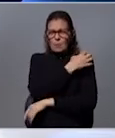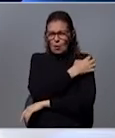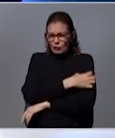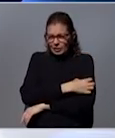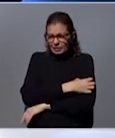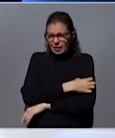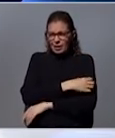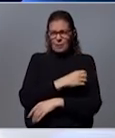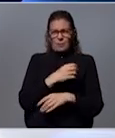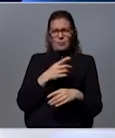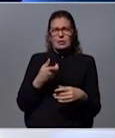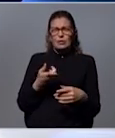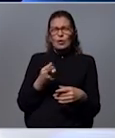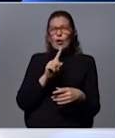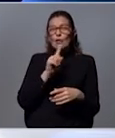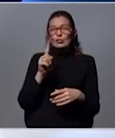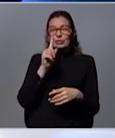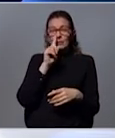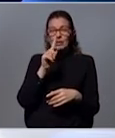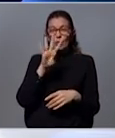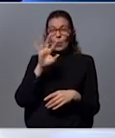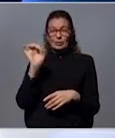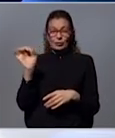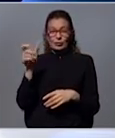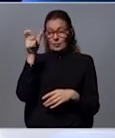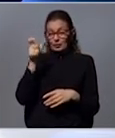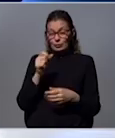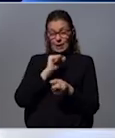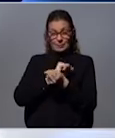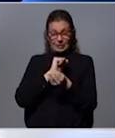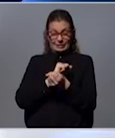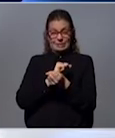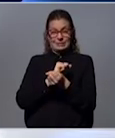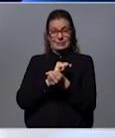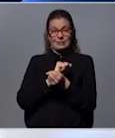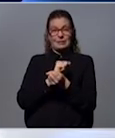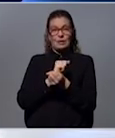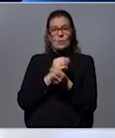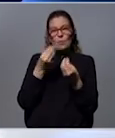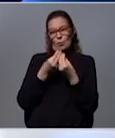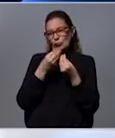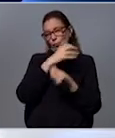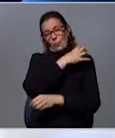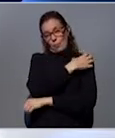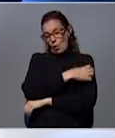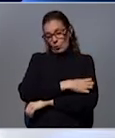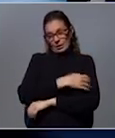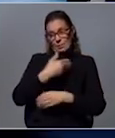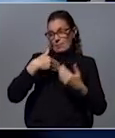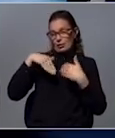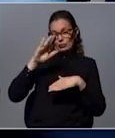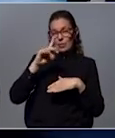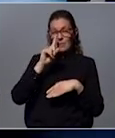bueno tenemos 11 mil 400 presos de los cuales la inmensa mayoría son pobres así abraham